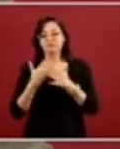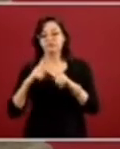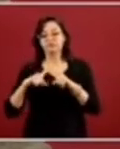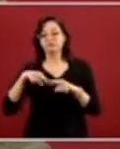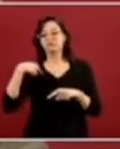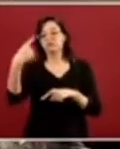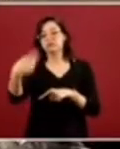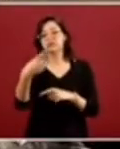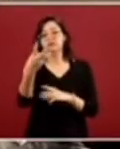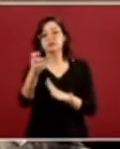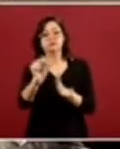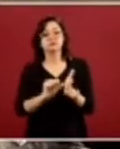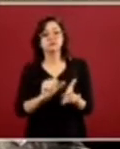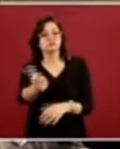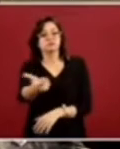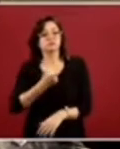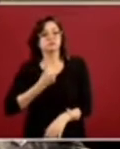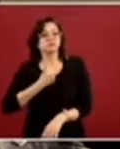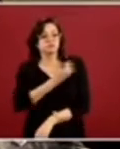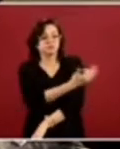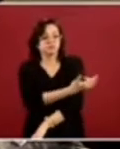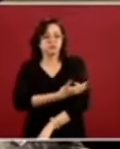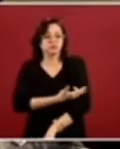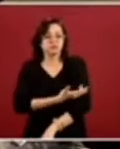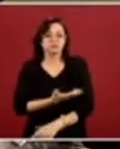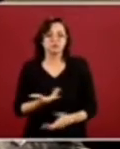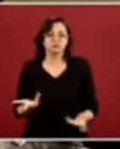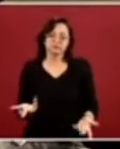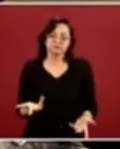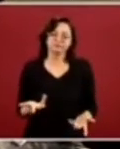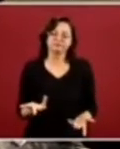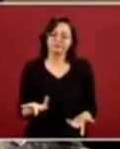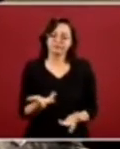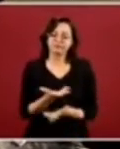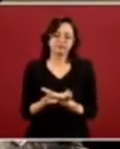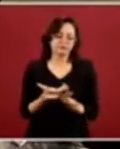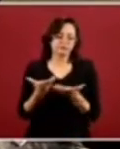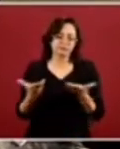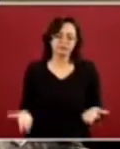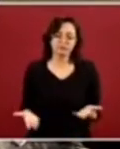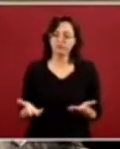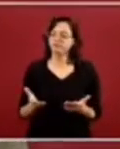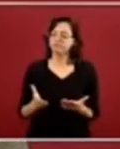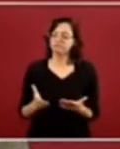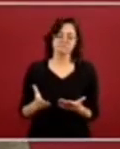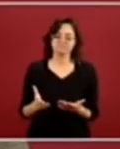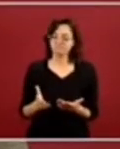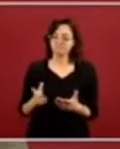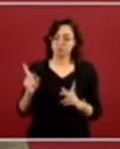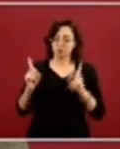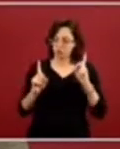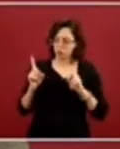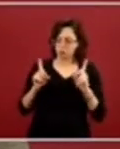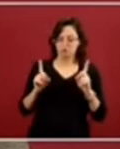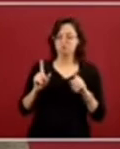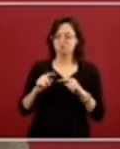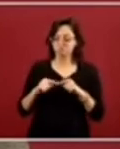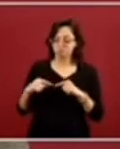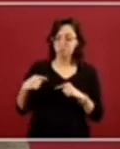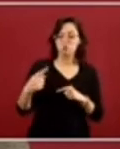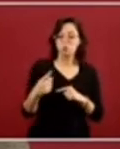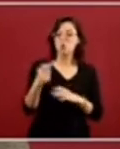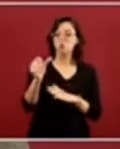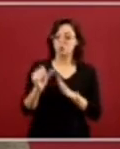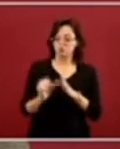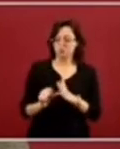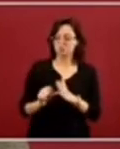después les pagaban. Entonces, el objetivo es anular por completo esa incertidumbre, garantizando el